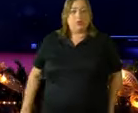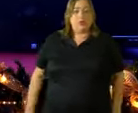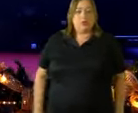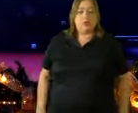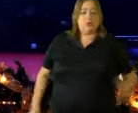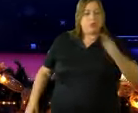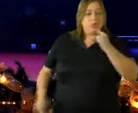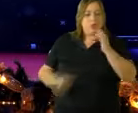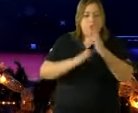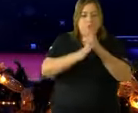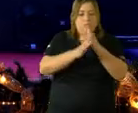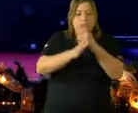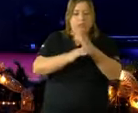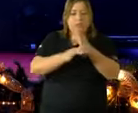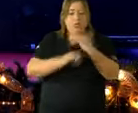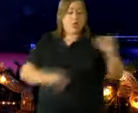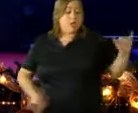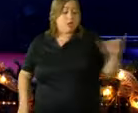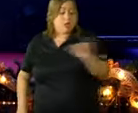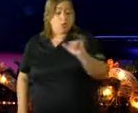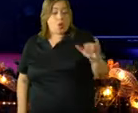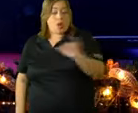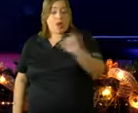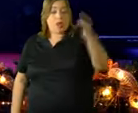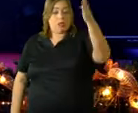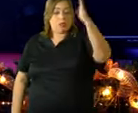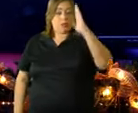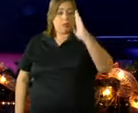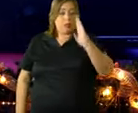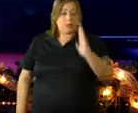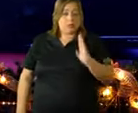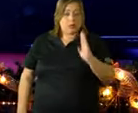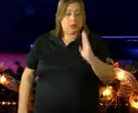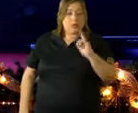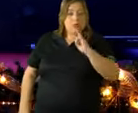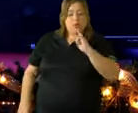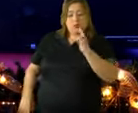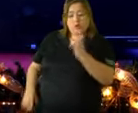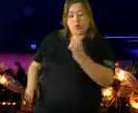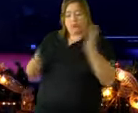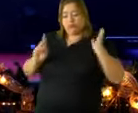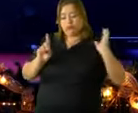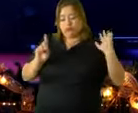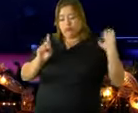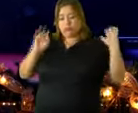Vaya, vaya. Así Jehová está